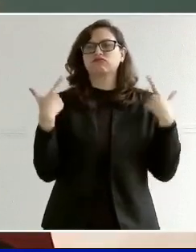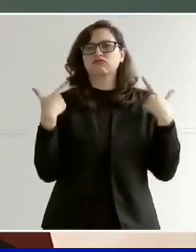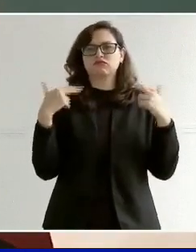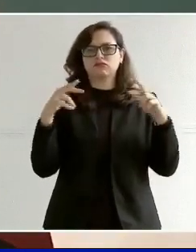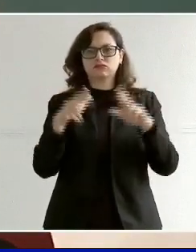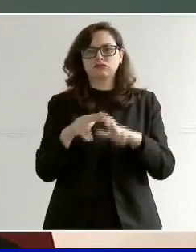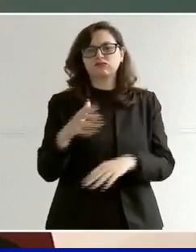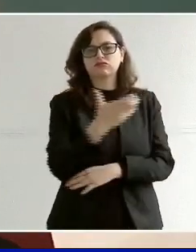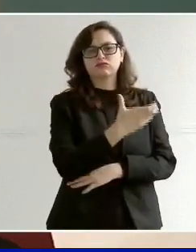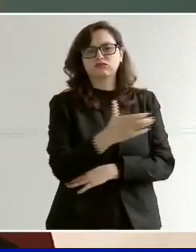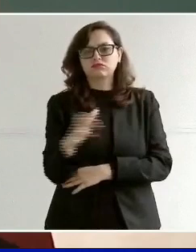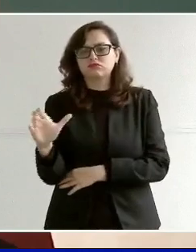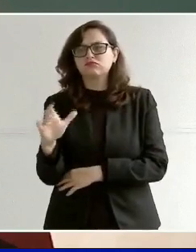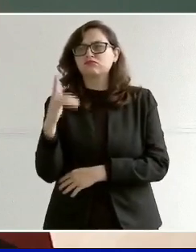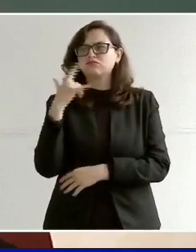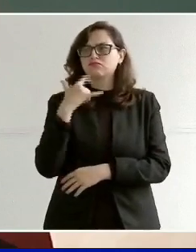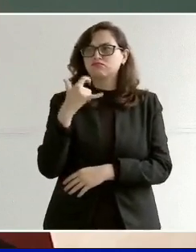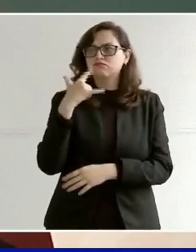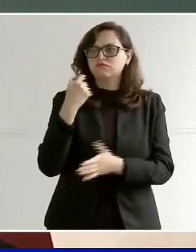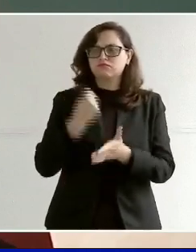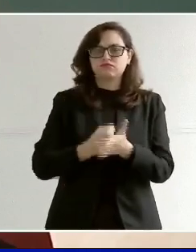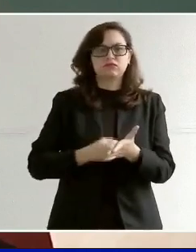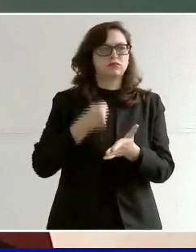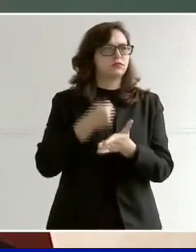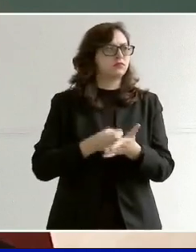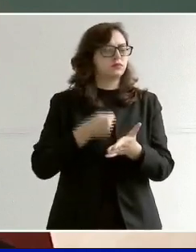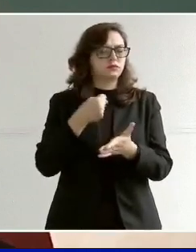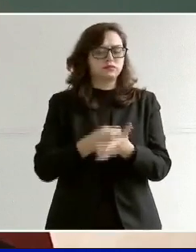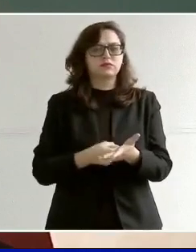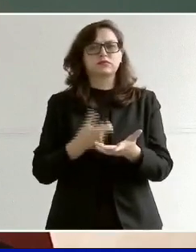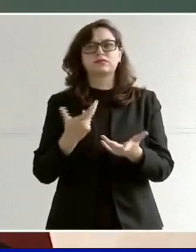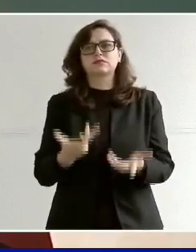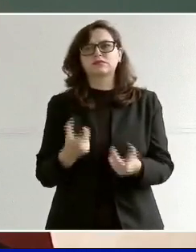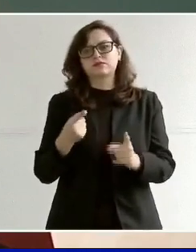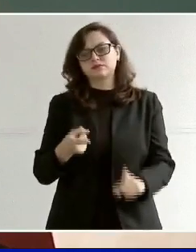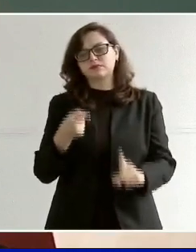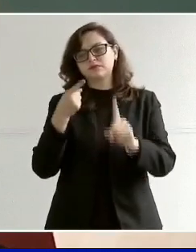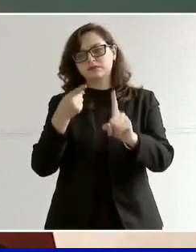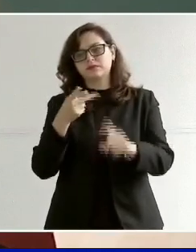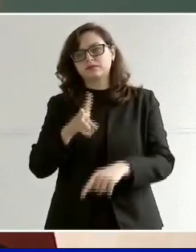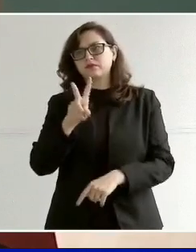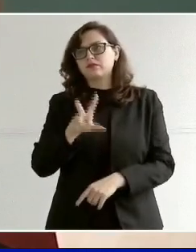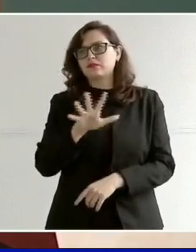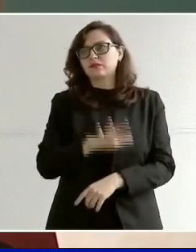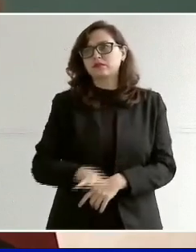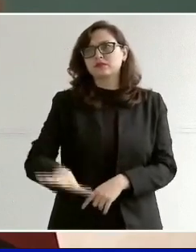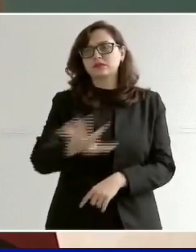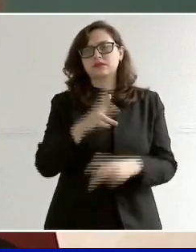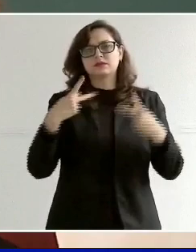maestro rural, que se preocupó por las causas nobles del pueblo,